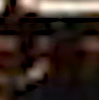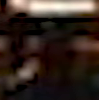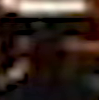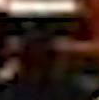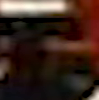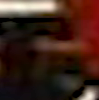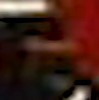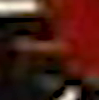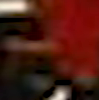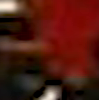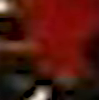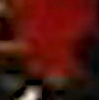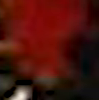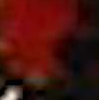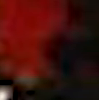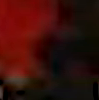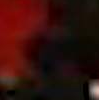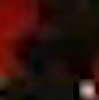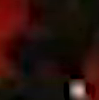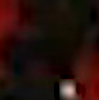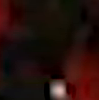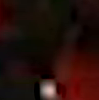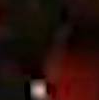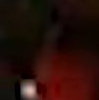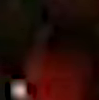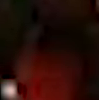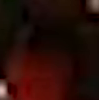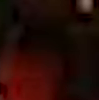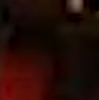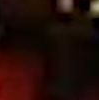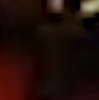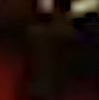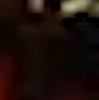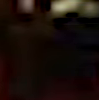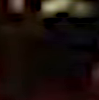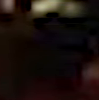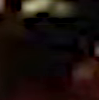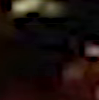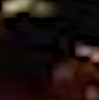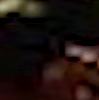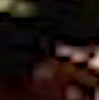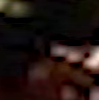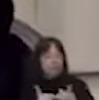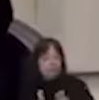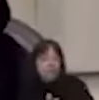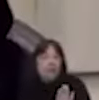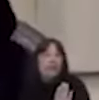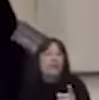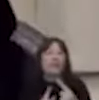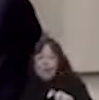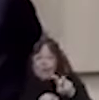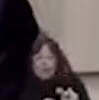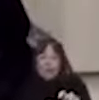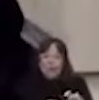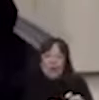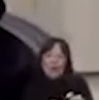para promover proyectos que fortalezcan un sector clave de la economía colombiana que aporta el 6% del PIB. Esa